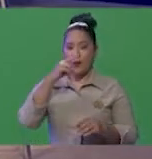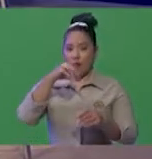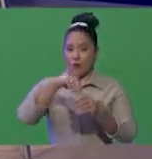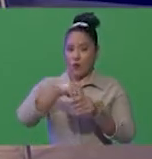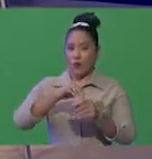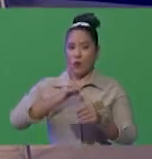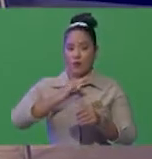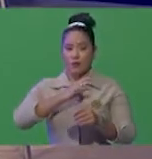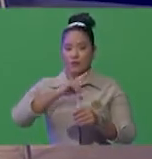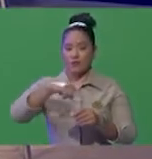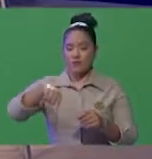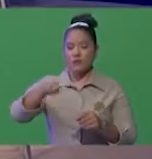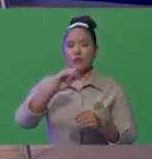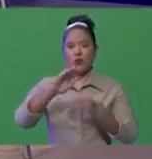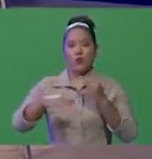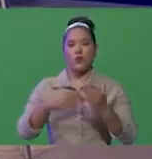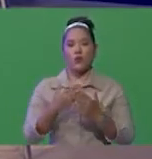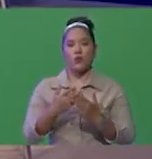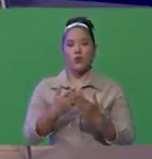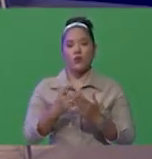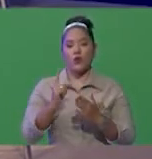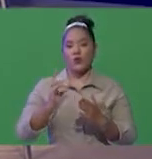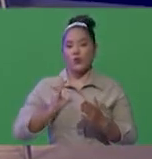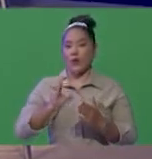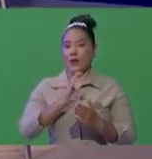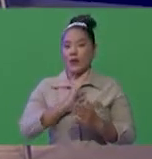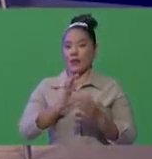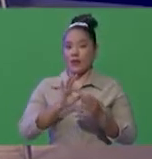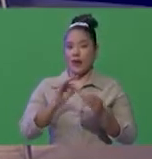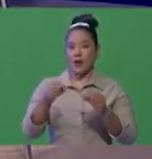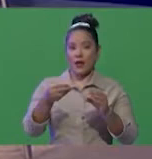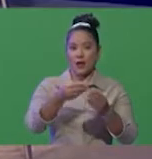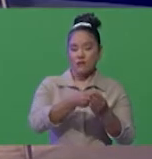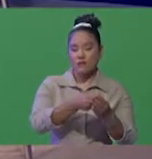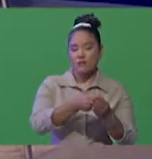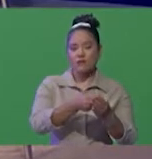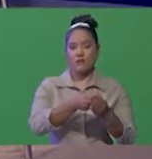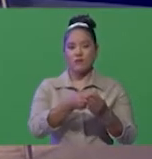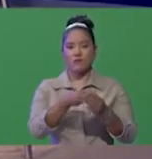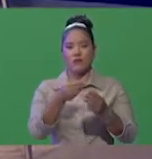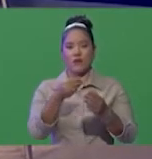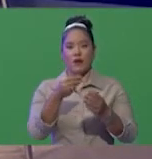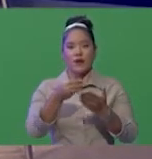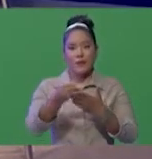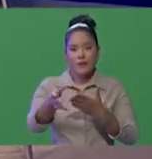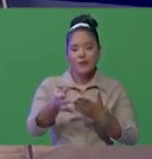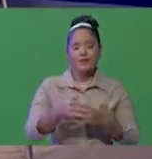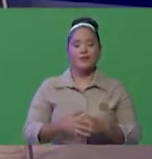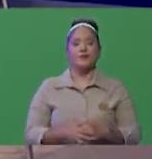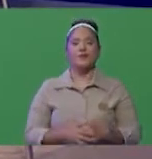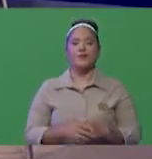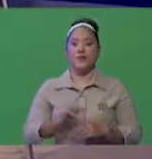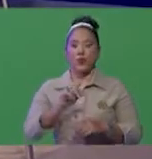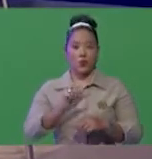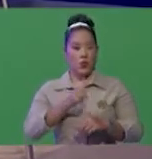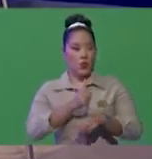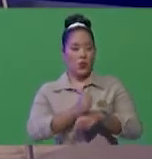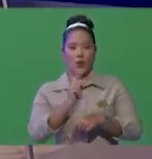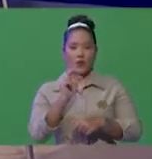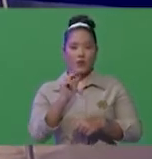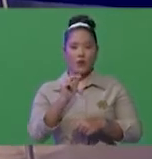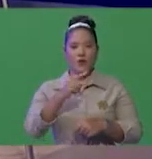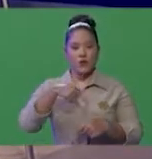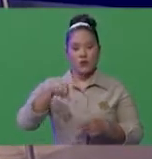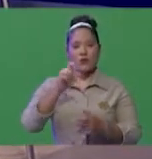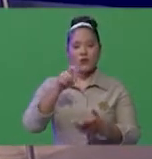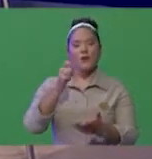socios. No es que porque somos del comité de crédito, del comité, de cualquier comité pertenecemos, somos dueños. Para nosotros